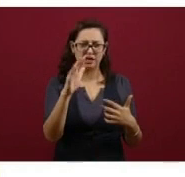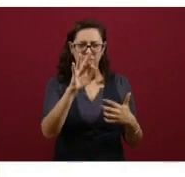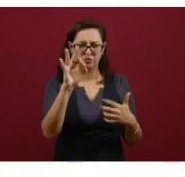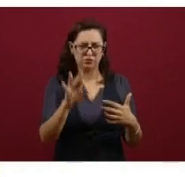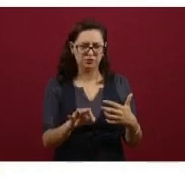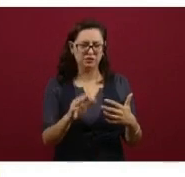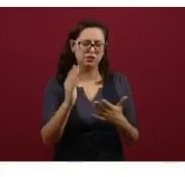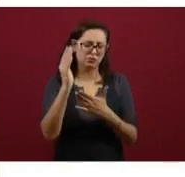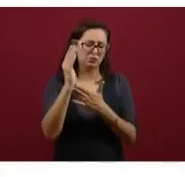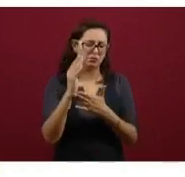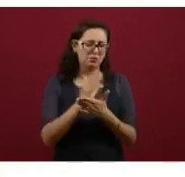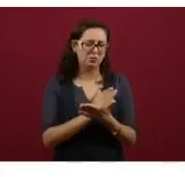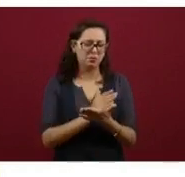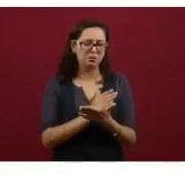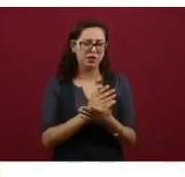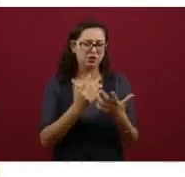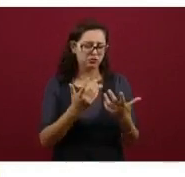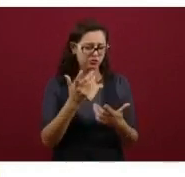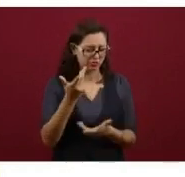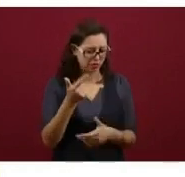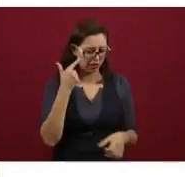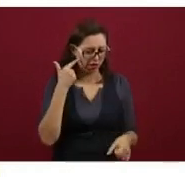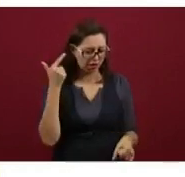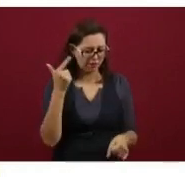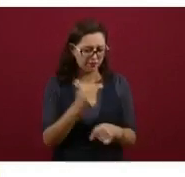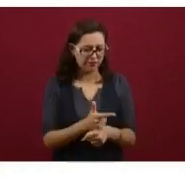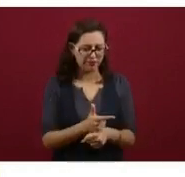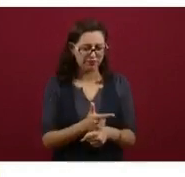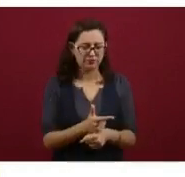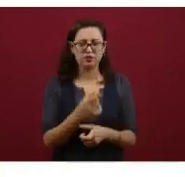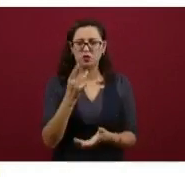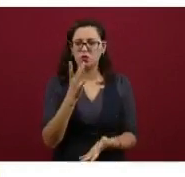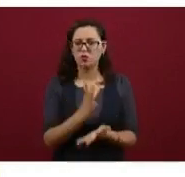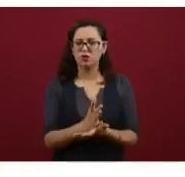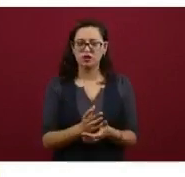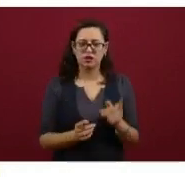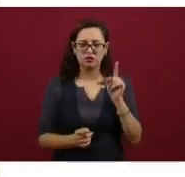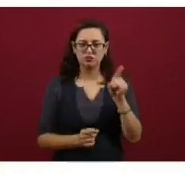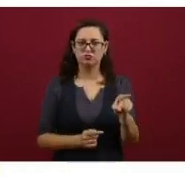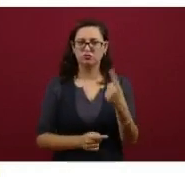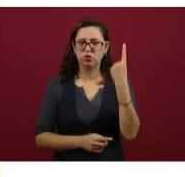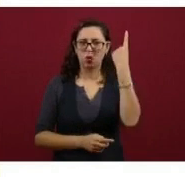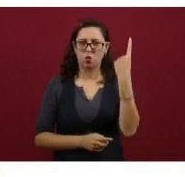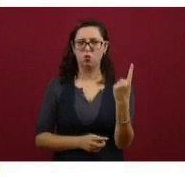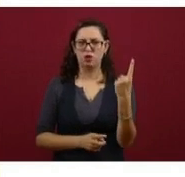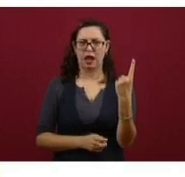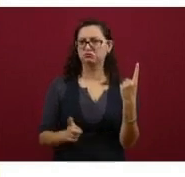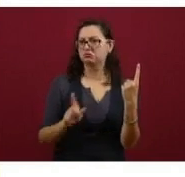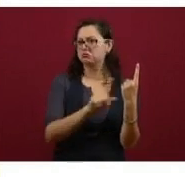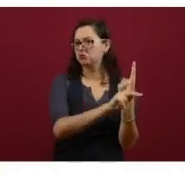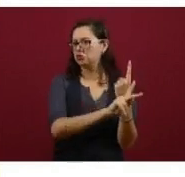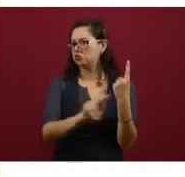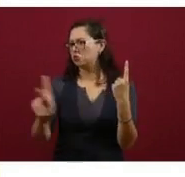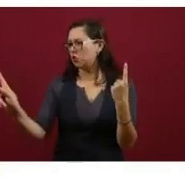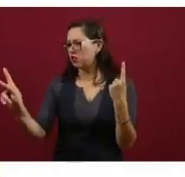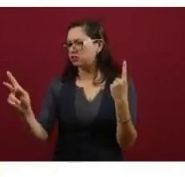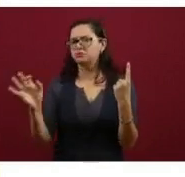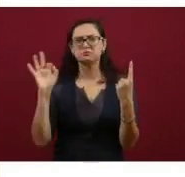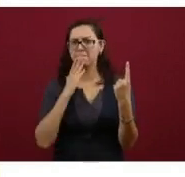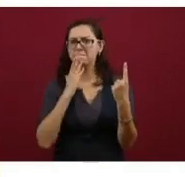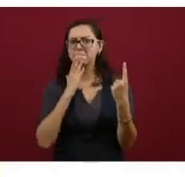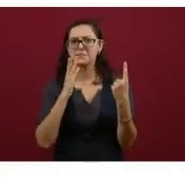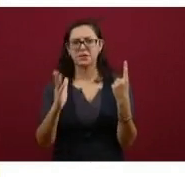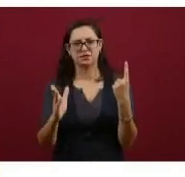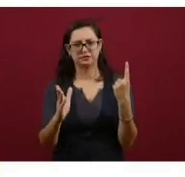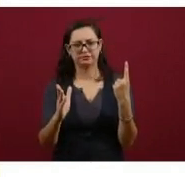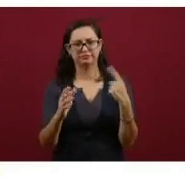de las gasolineras que se encuentra esta diferencia, solo localizábamos la diferencia en una de todas las bombas. Las demás estaban